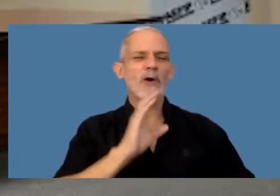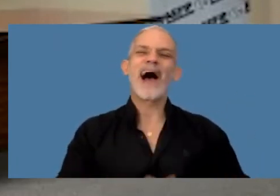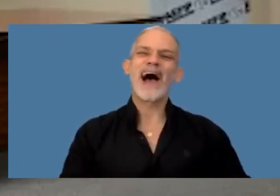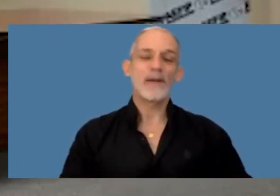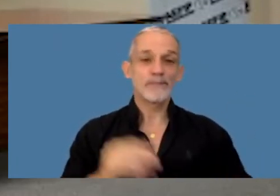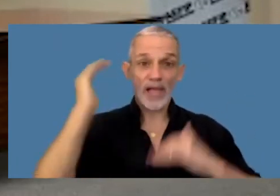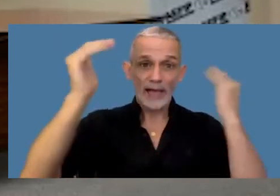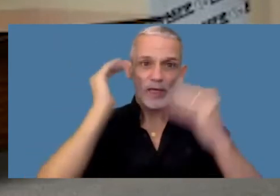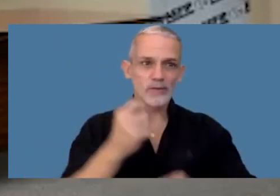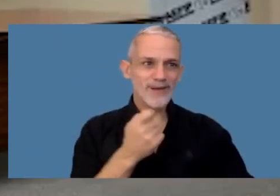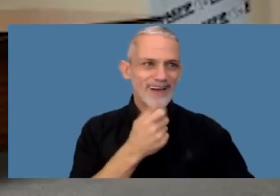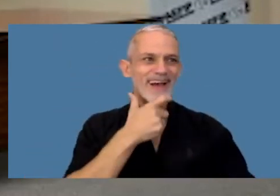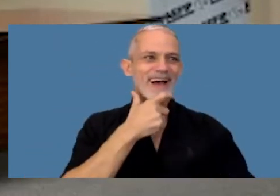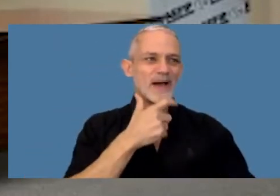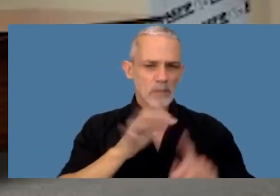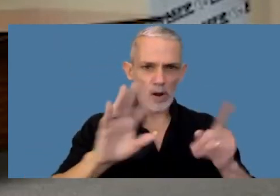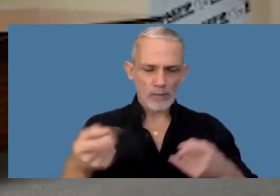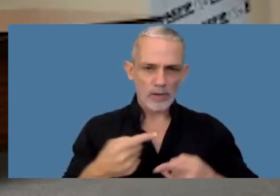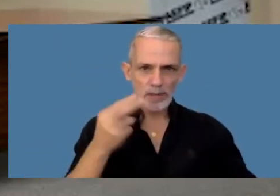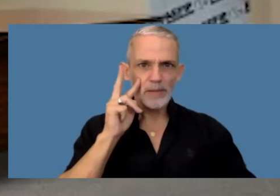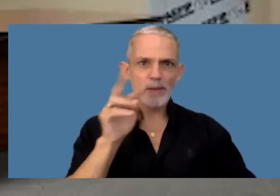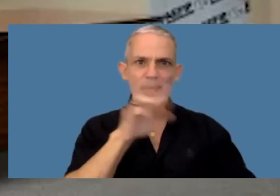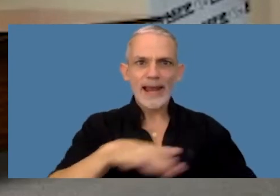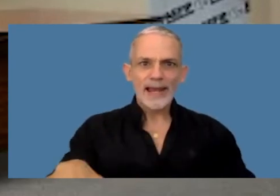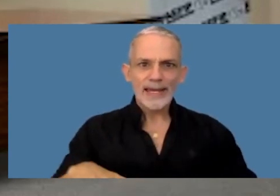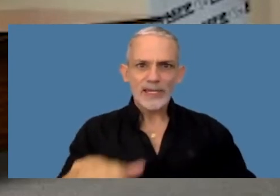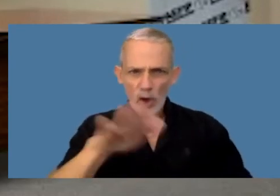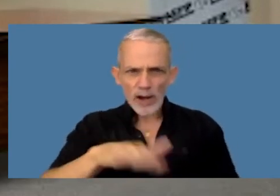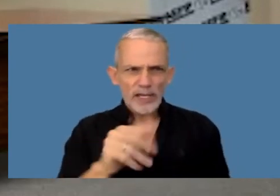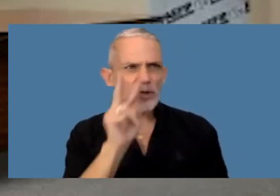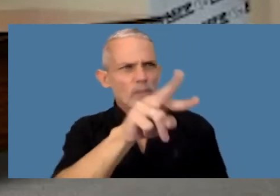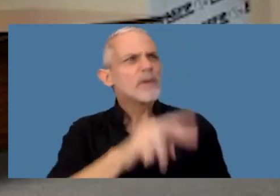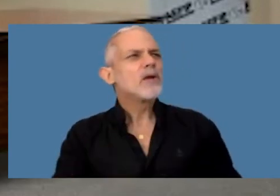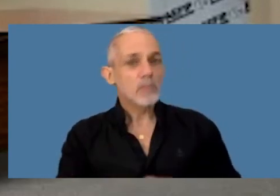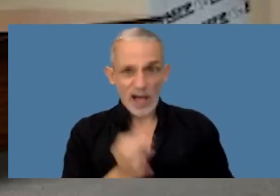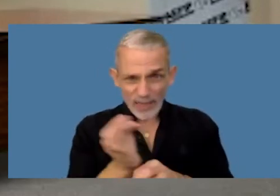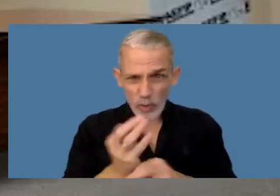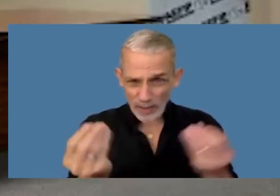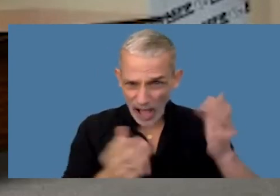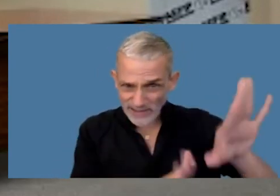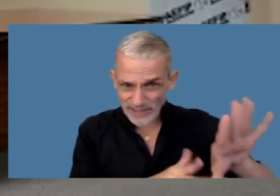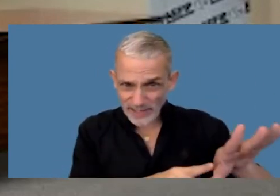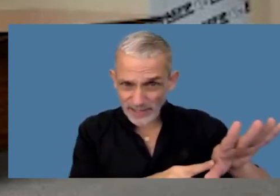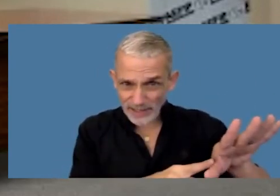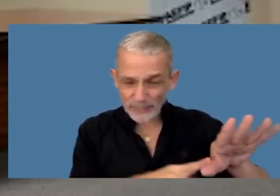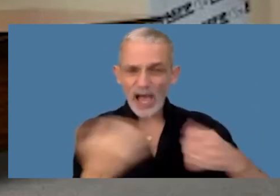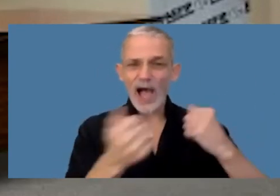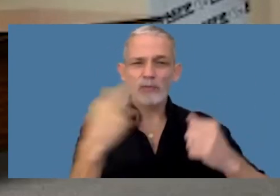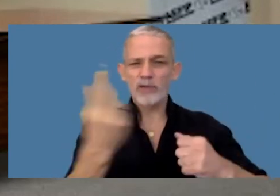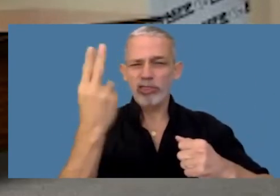sonrisa, pero también está mirando a un niño. ¿Qué educación le estamos dando a ese chico?